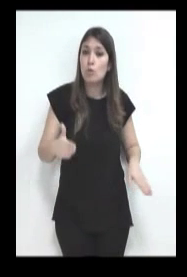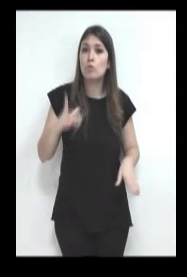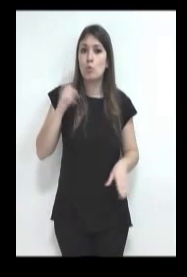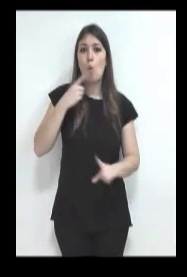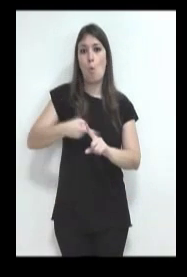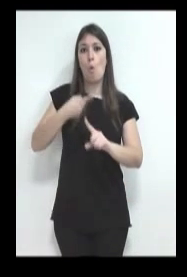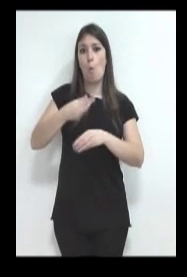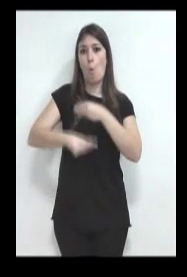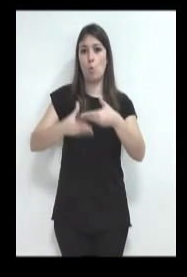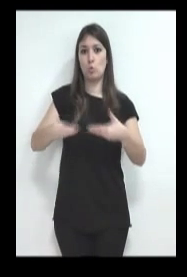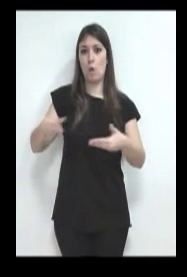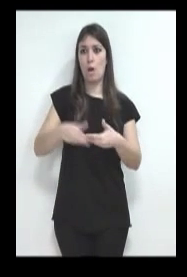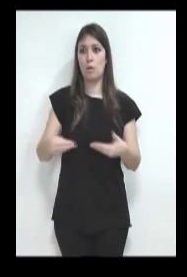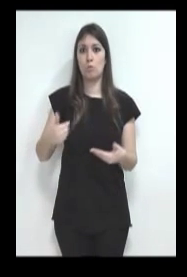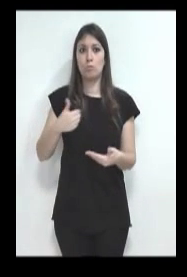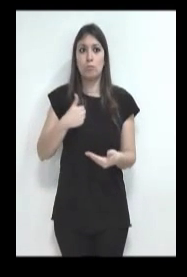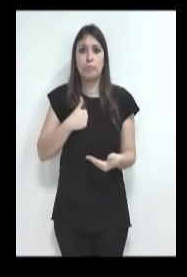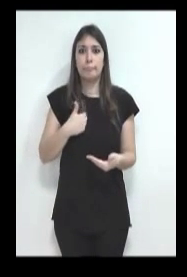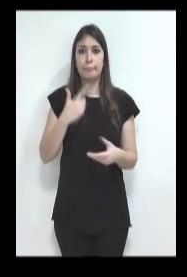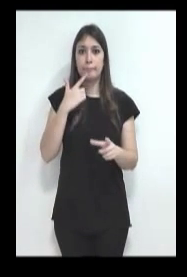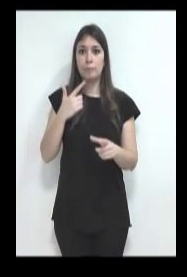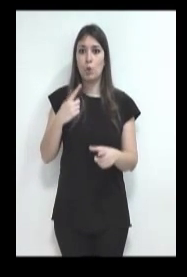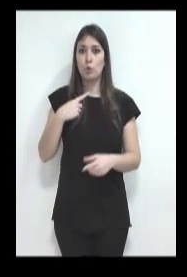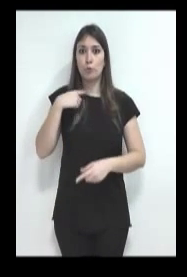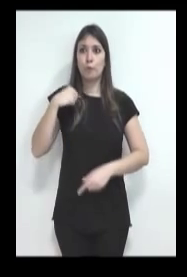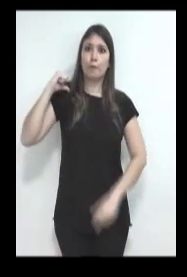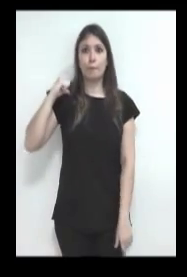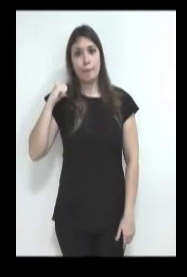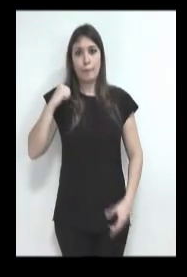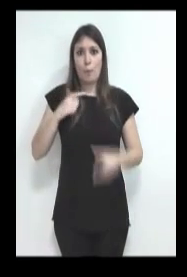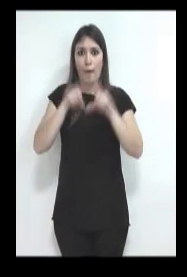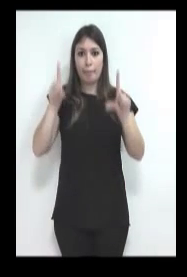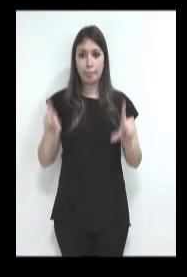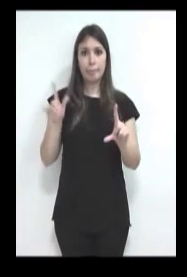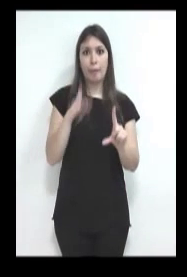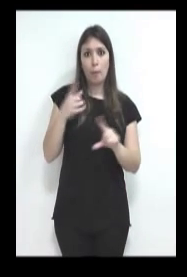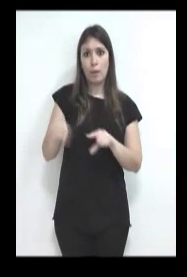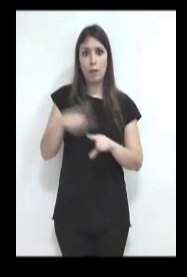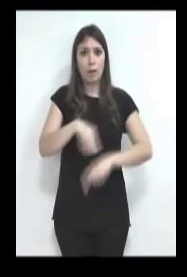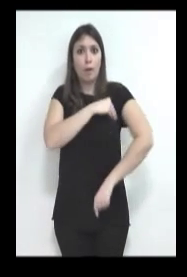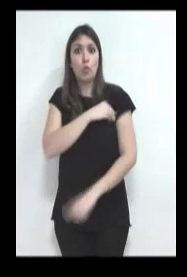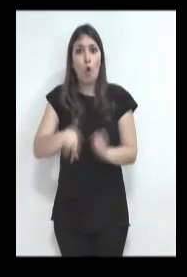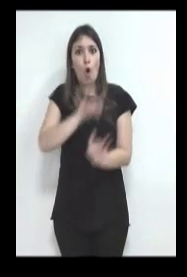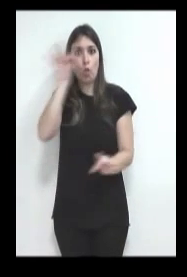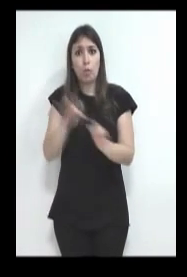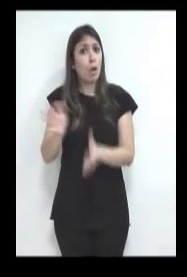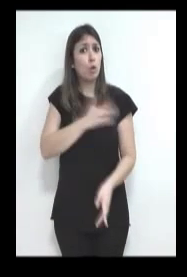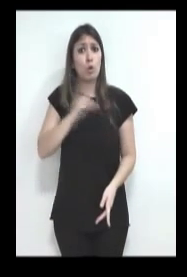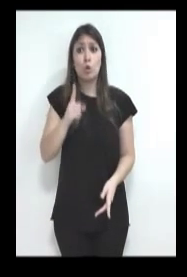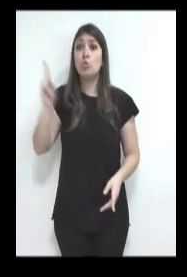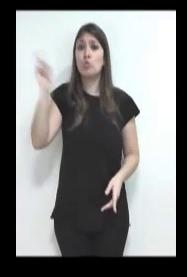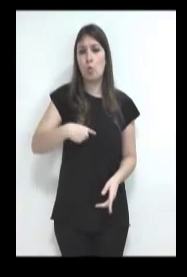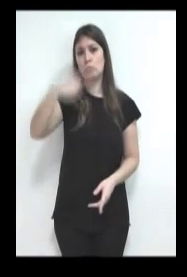los usuarios que no quieren llevar un tablet encima todo el día. Pues esa transparencia de uso sí que